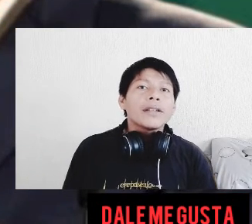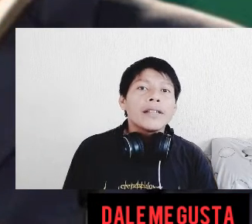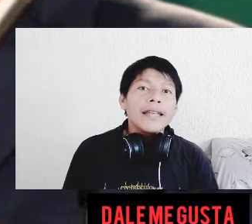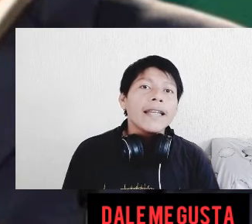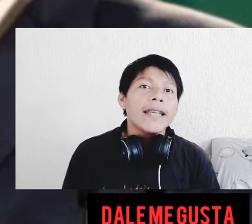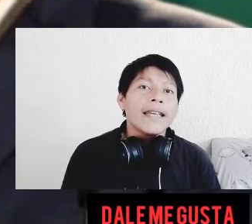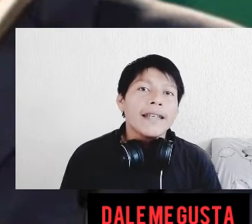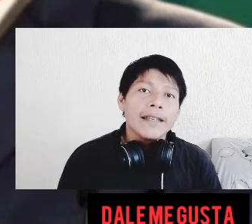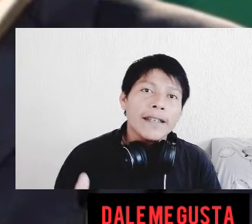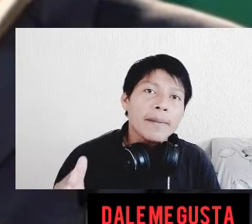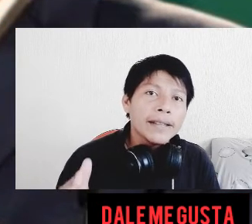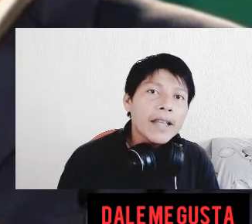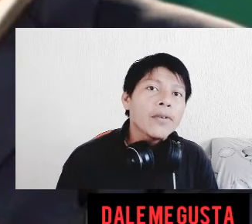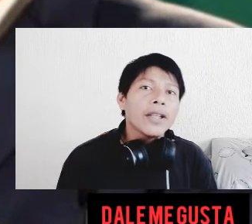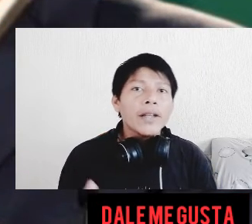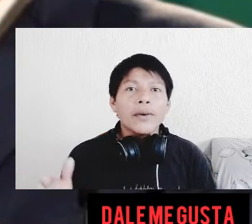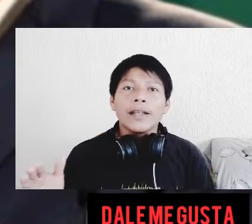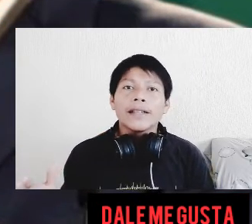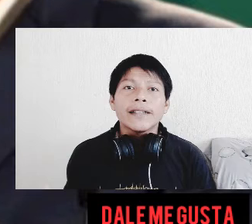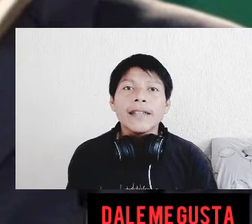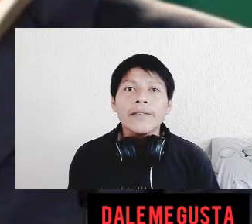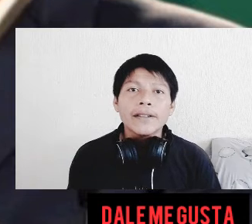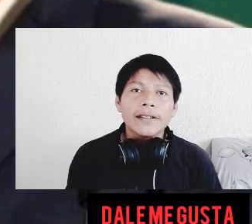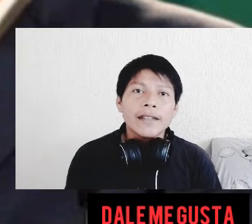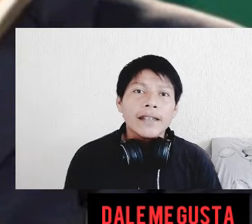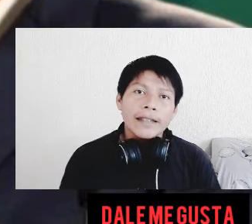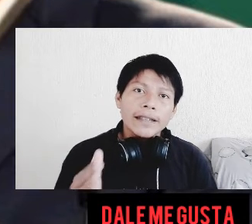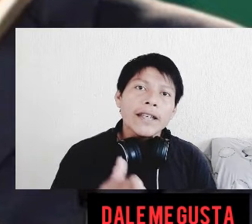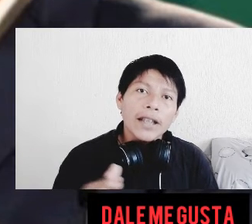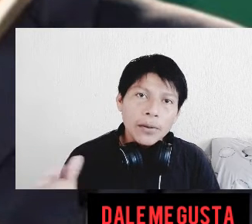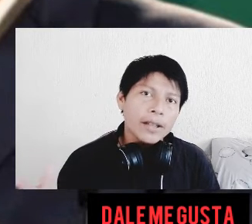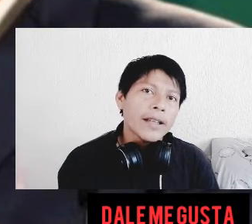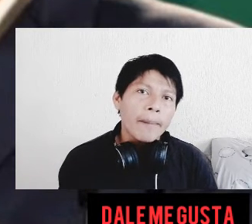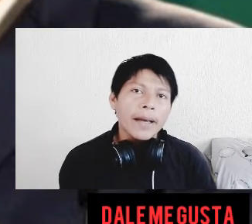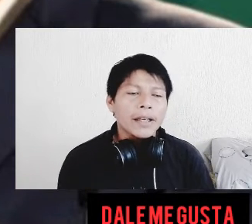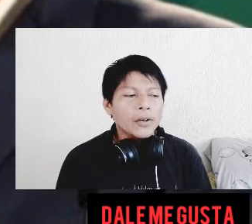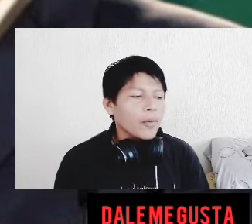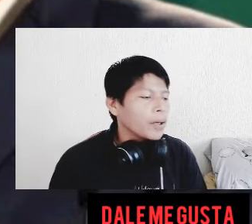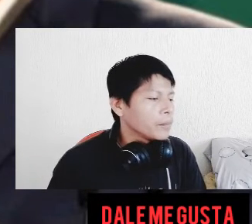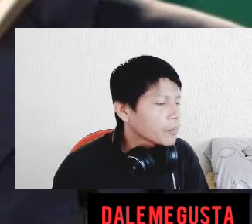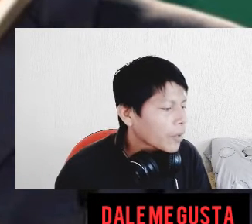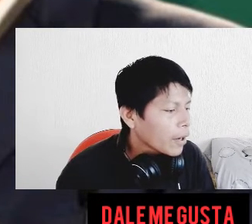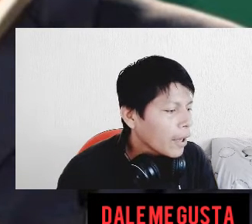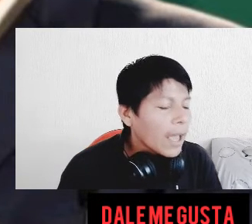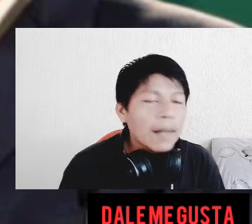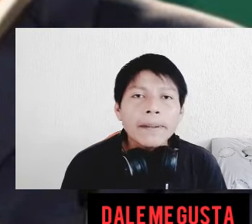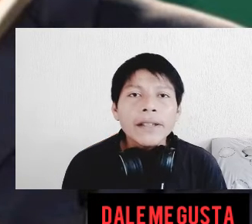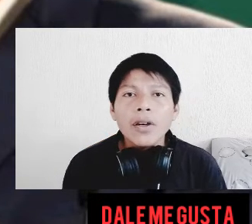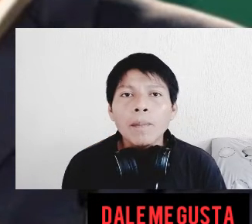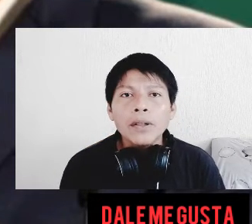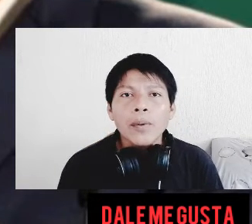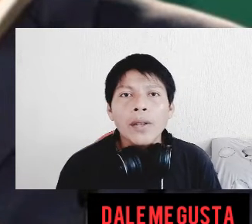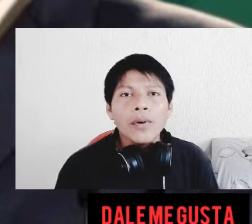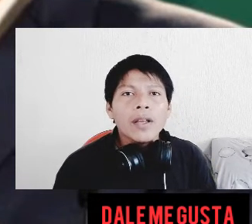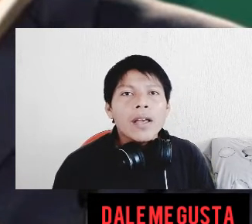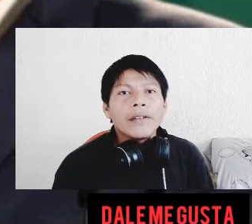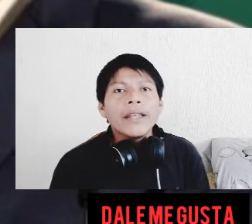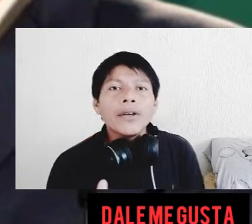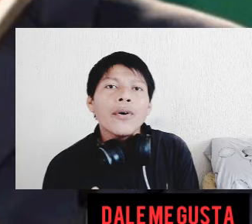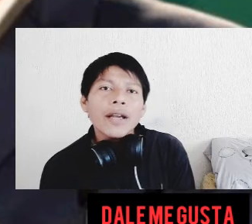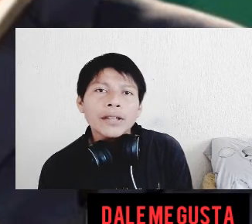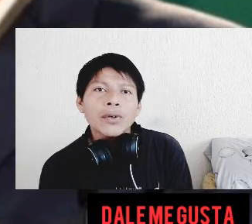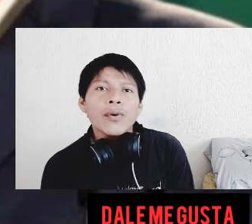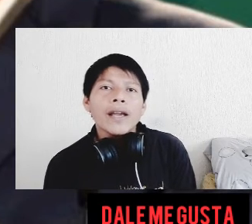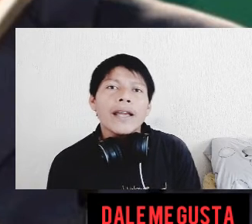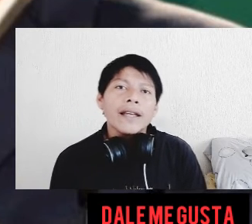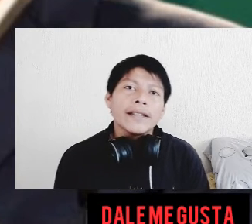México tiene demasiado dinero en las reservas y ese dinero está en Banxico. Bueno, el presidente López Obrador